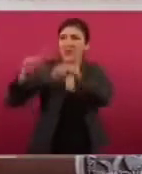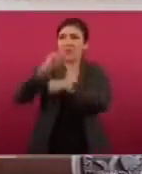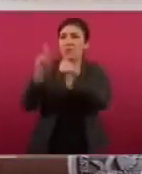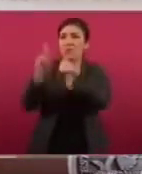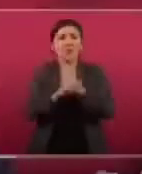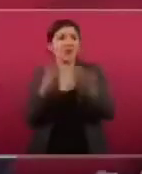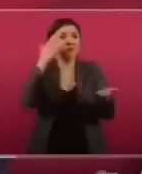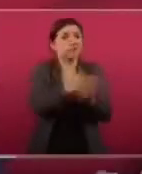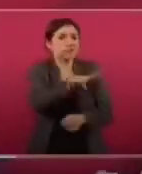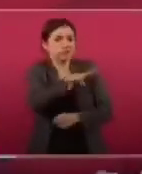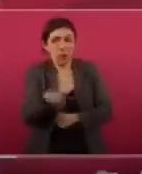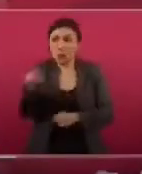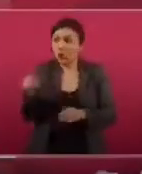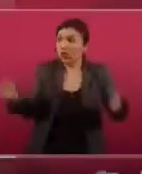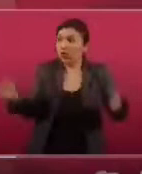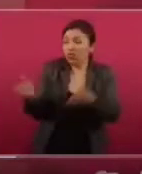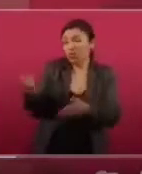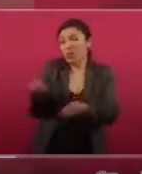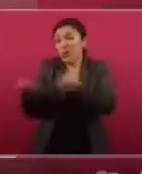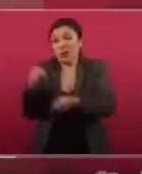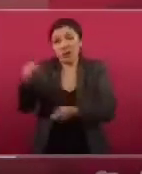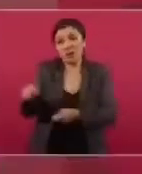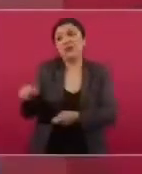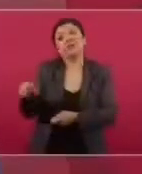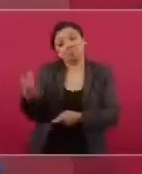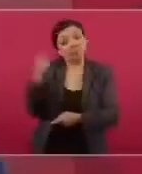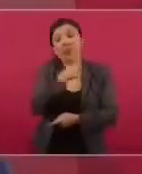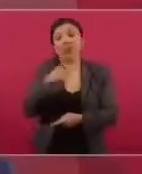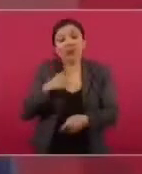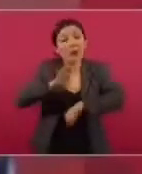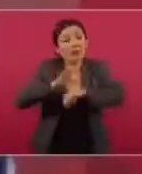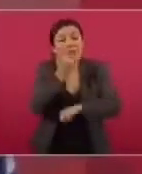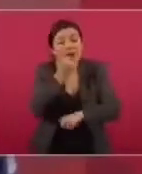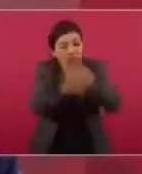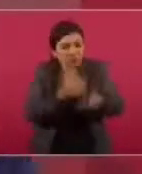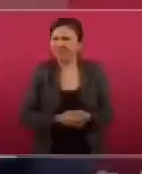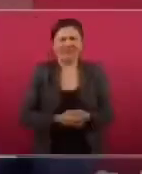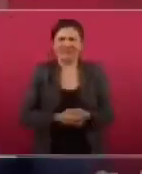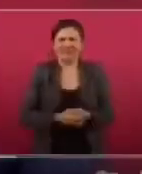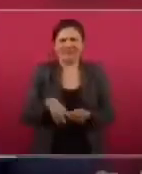por haberte insubordinado. No, presidente Biden es